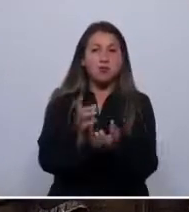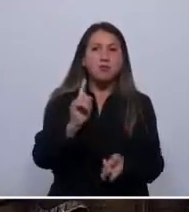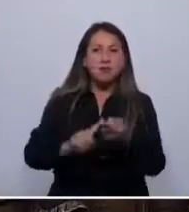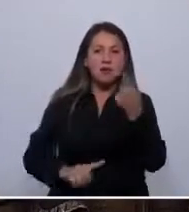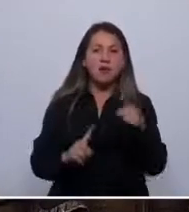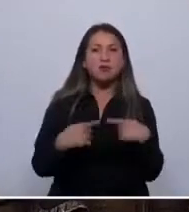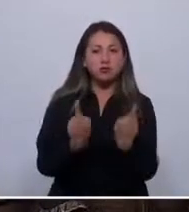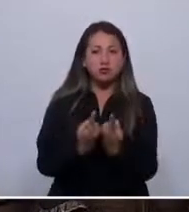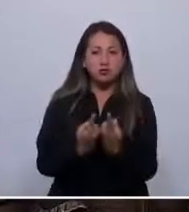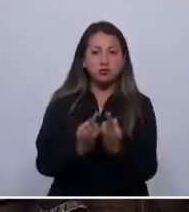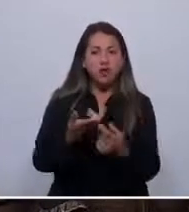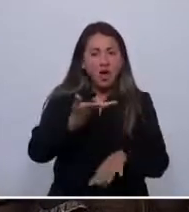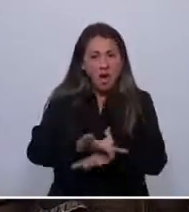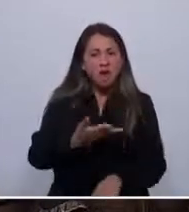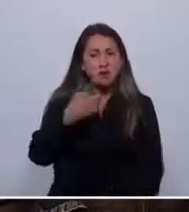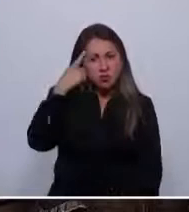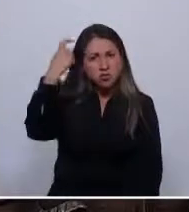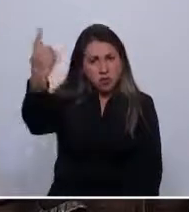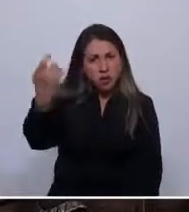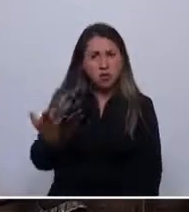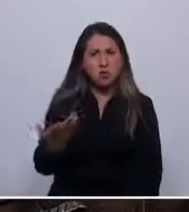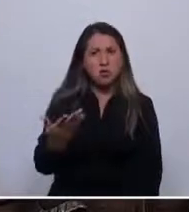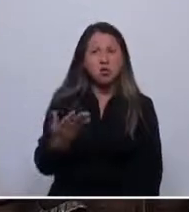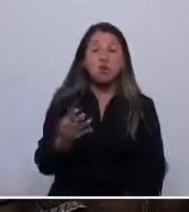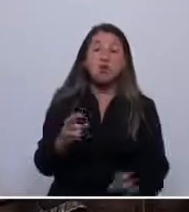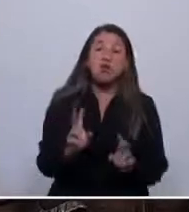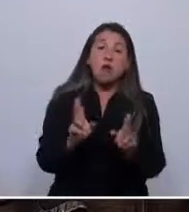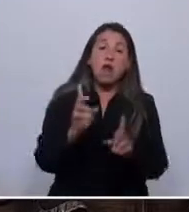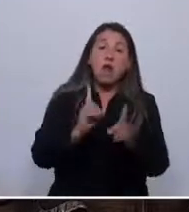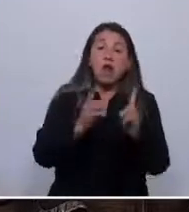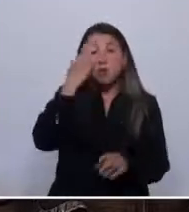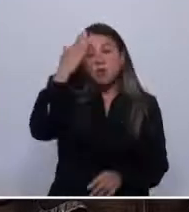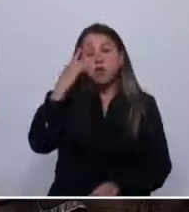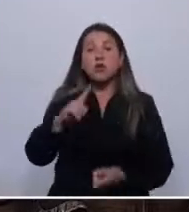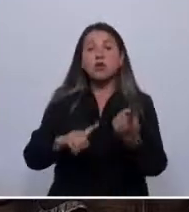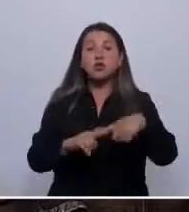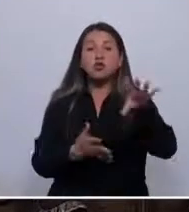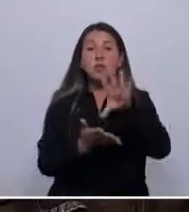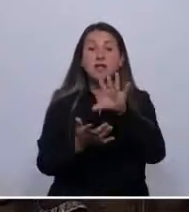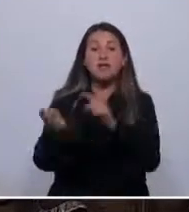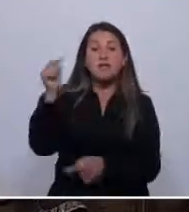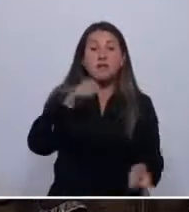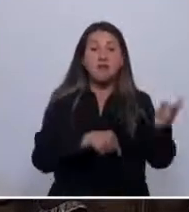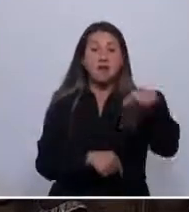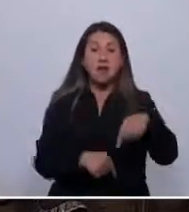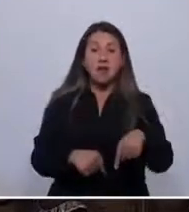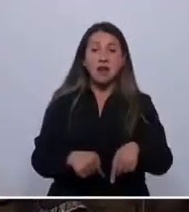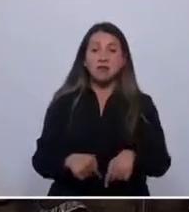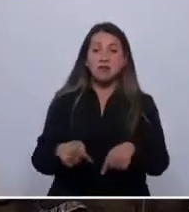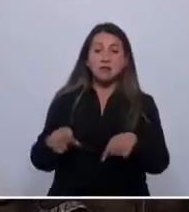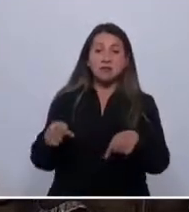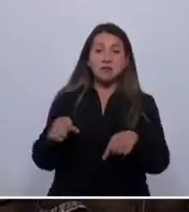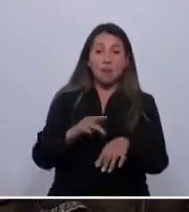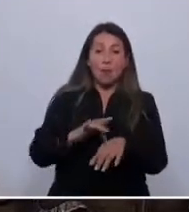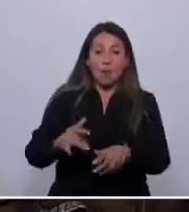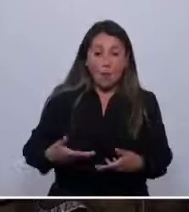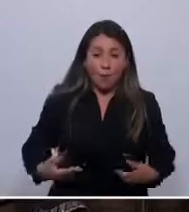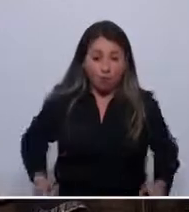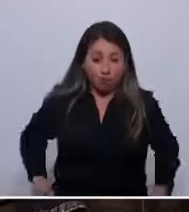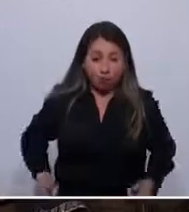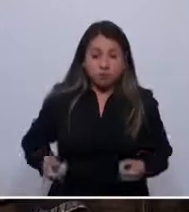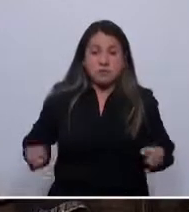sueños también. El sueño de que un día el migrante que llegue a Chile sin nada tenga